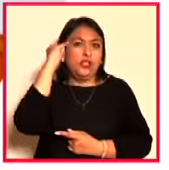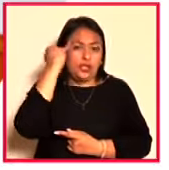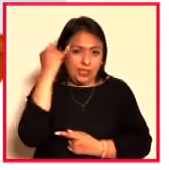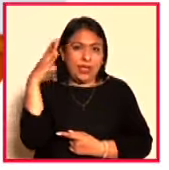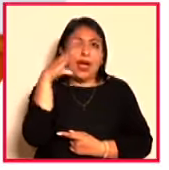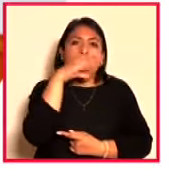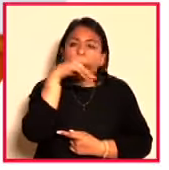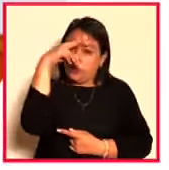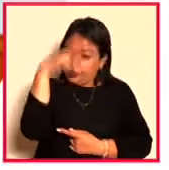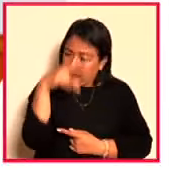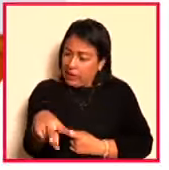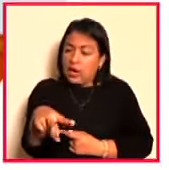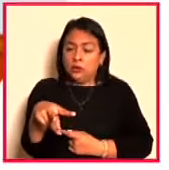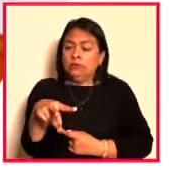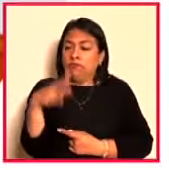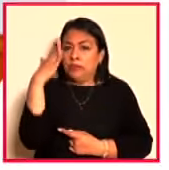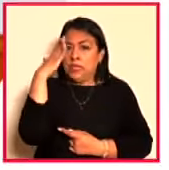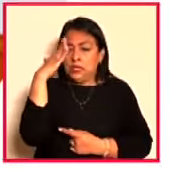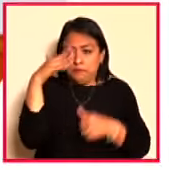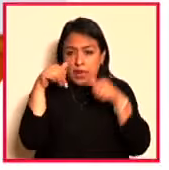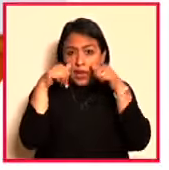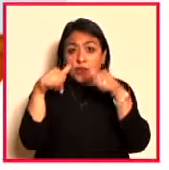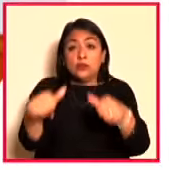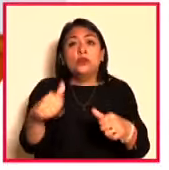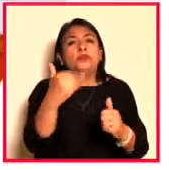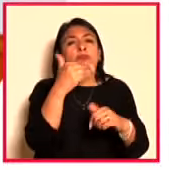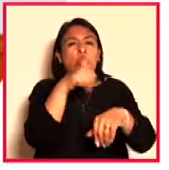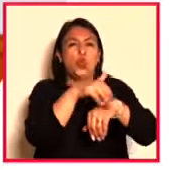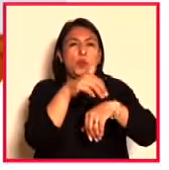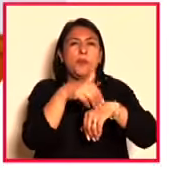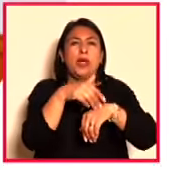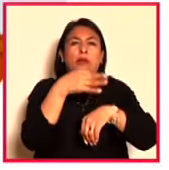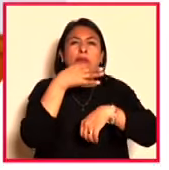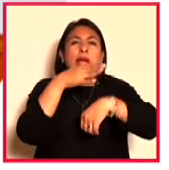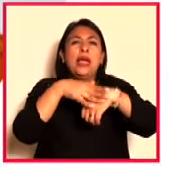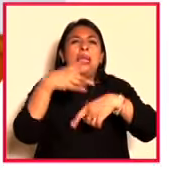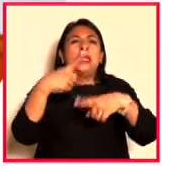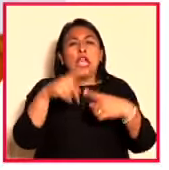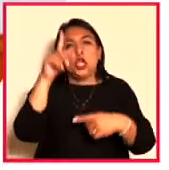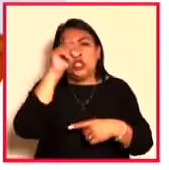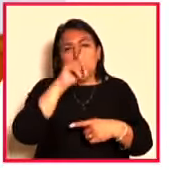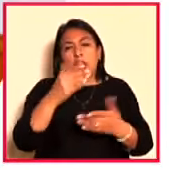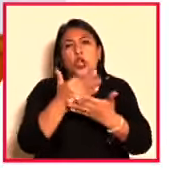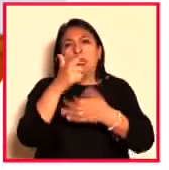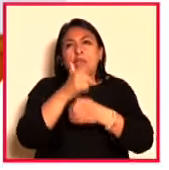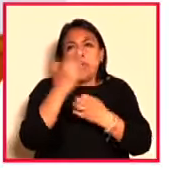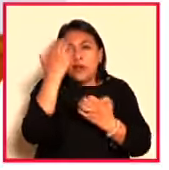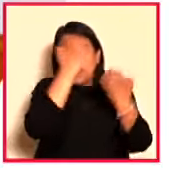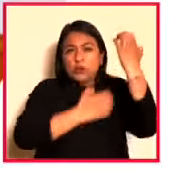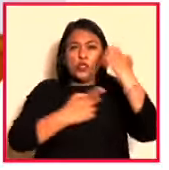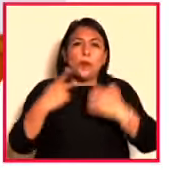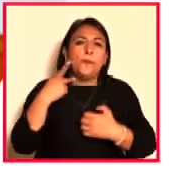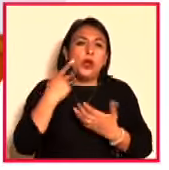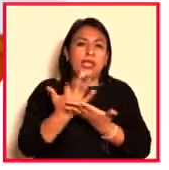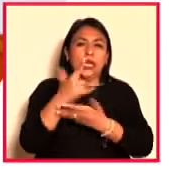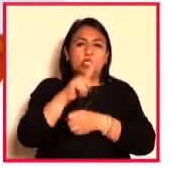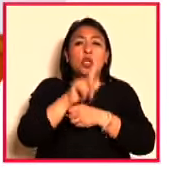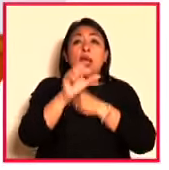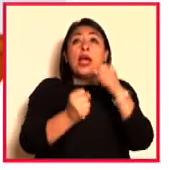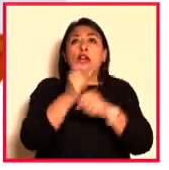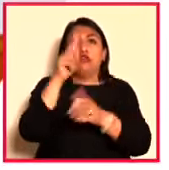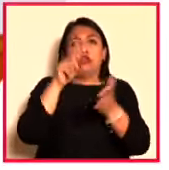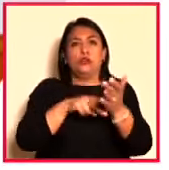afromexicanos. Cifras reveladas por el Consejo Nacional de la Evaluación de la Política de Desarrollo Social, en 2020,